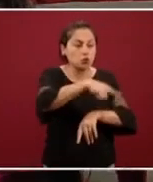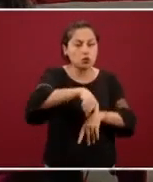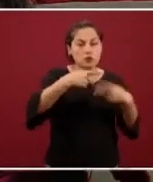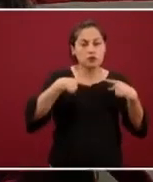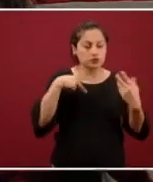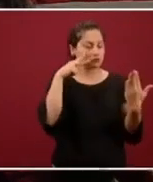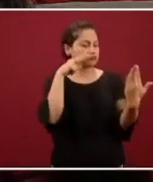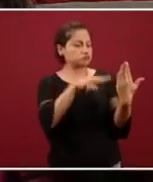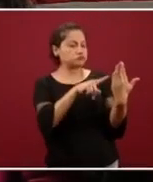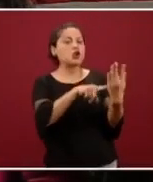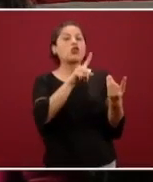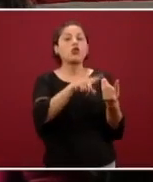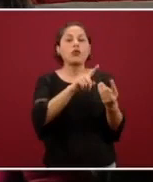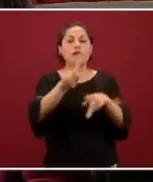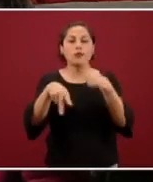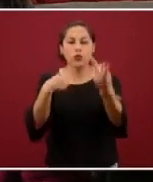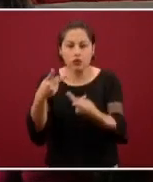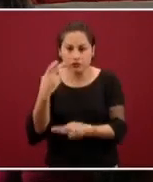Sobre